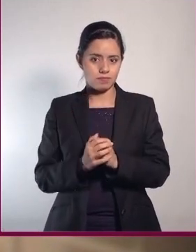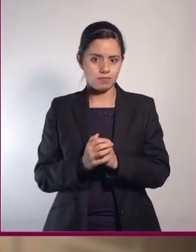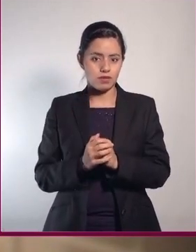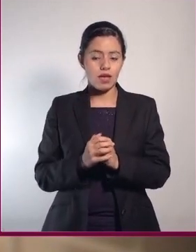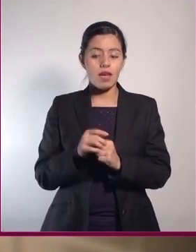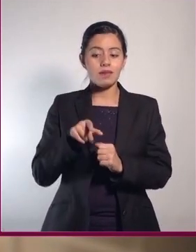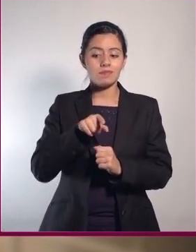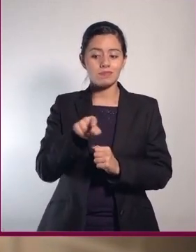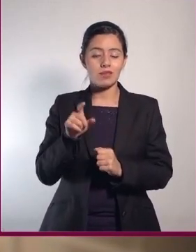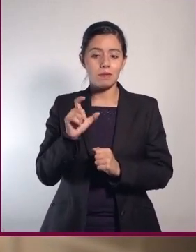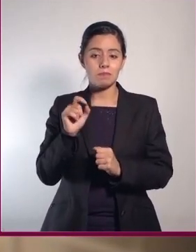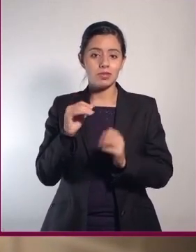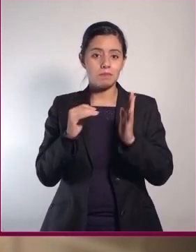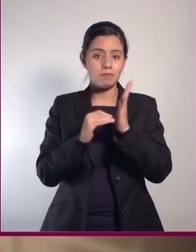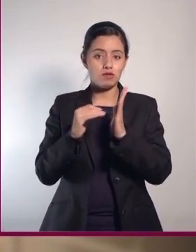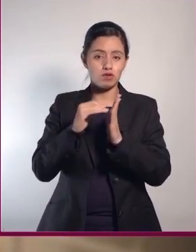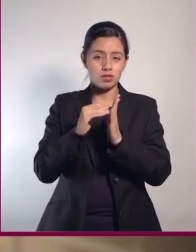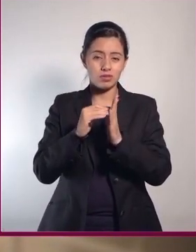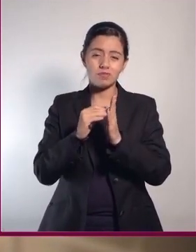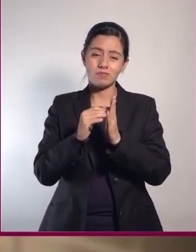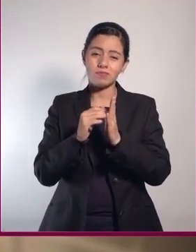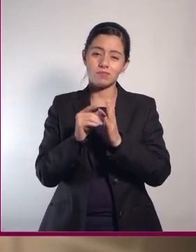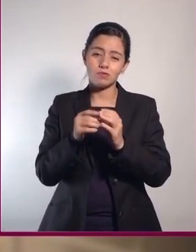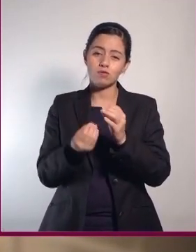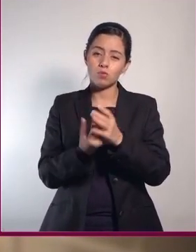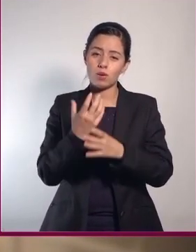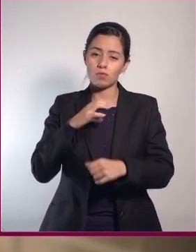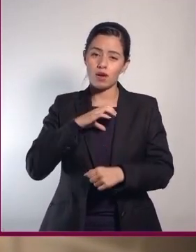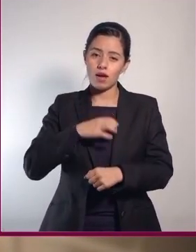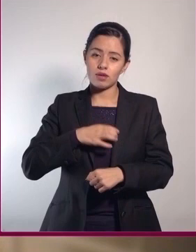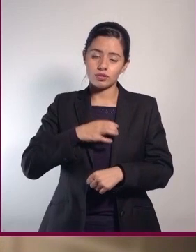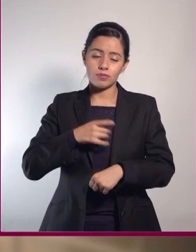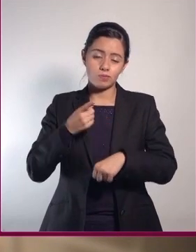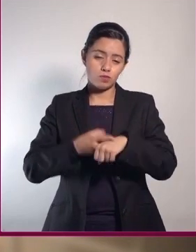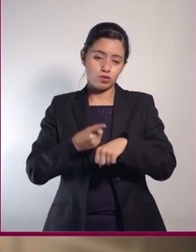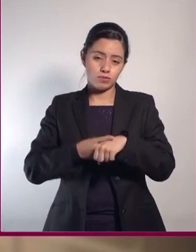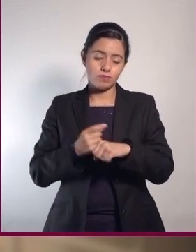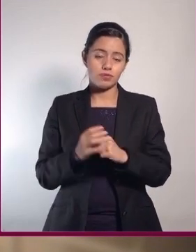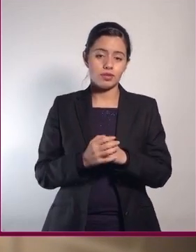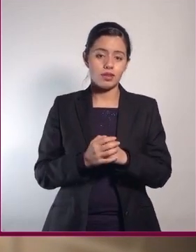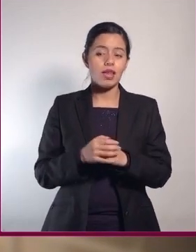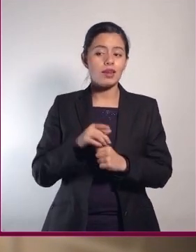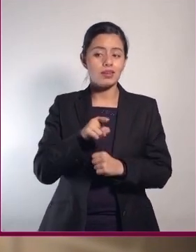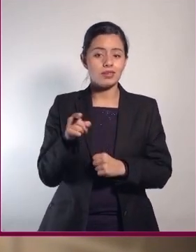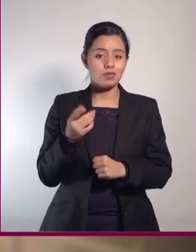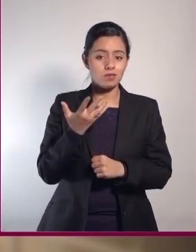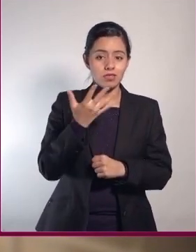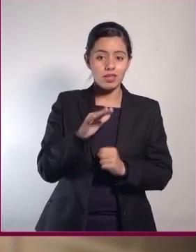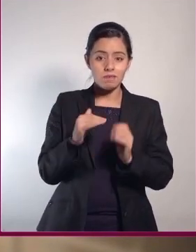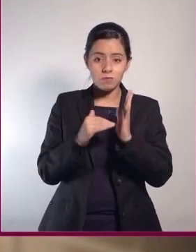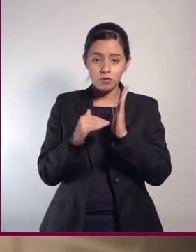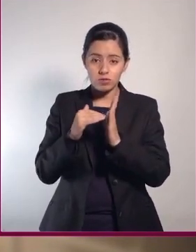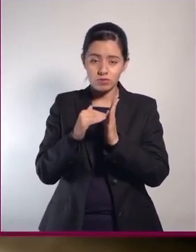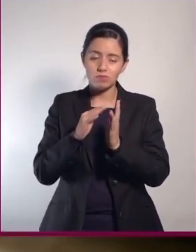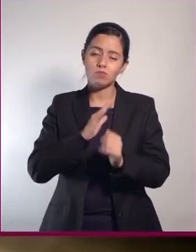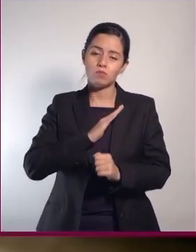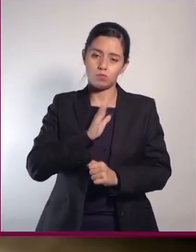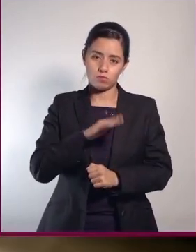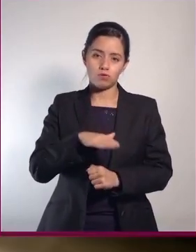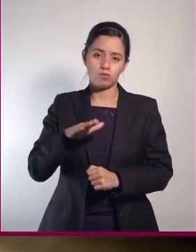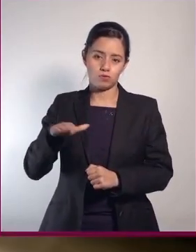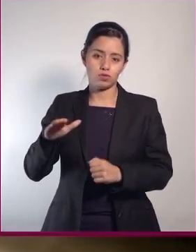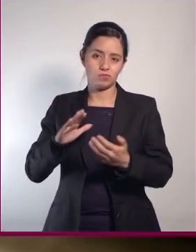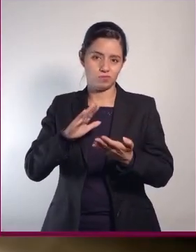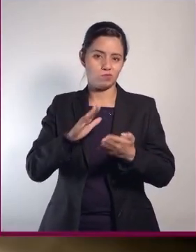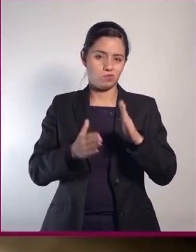20 millones de nuevos enfermos de cáncer y 10 millones de muertes por este motivo a nivel mundial. Solo